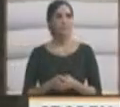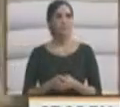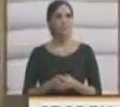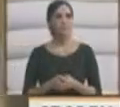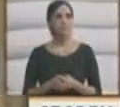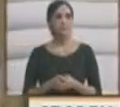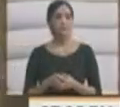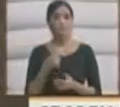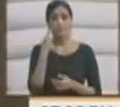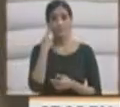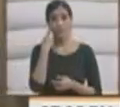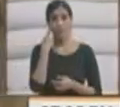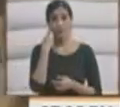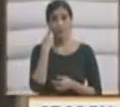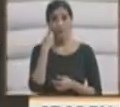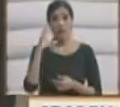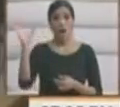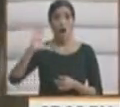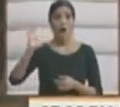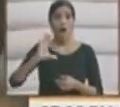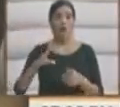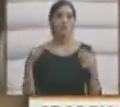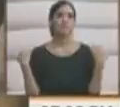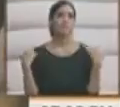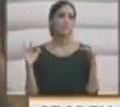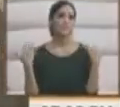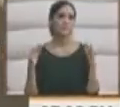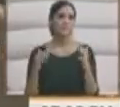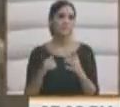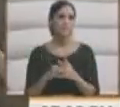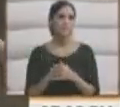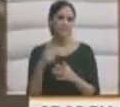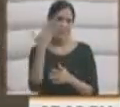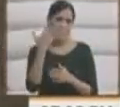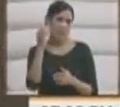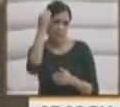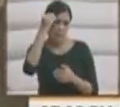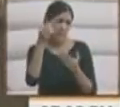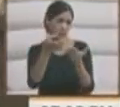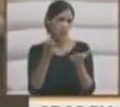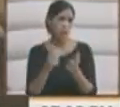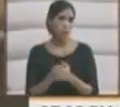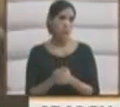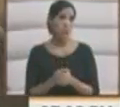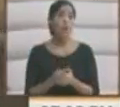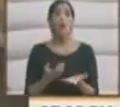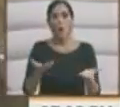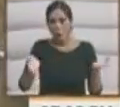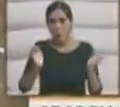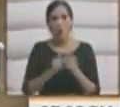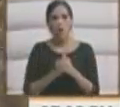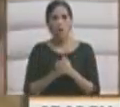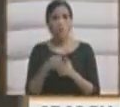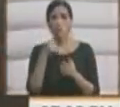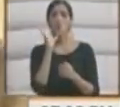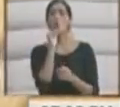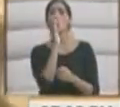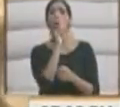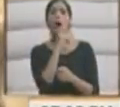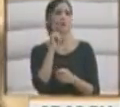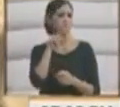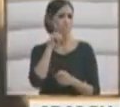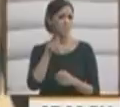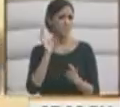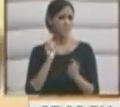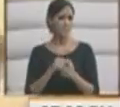arriba. Voltea para acá y vuelta para el cuento. ¿Qué te parece entonces si hay? Oye, hay harina y tú vienes. No hay harina. No hay